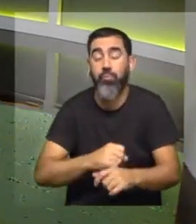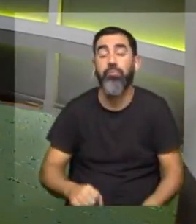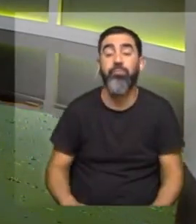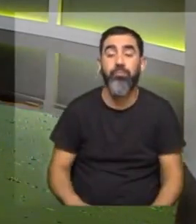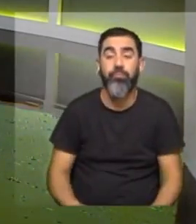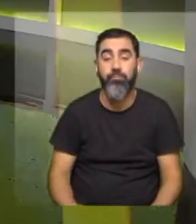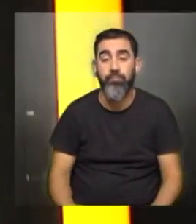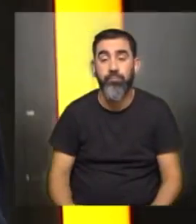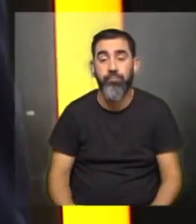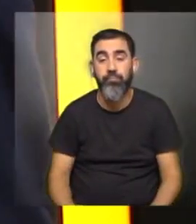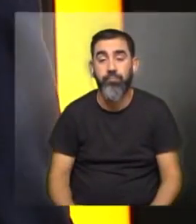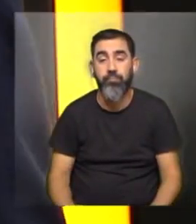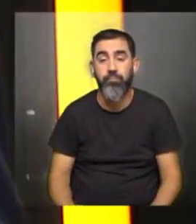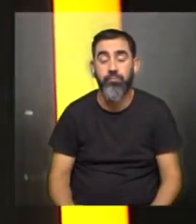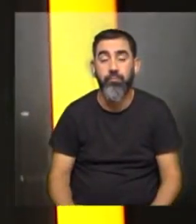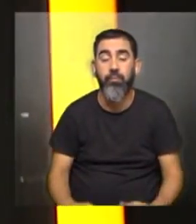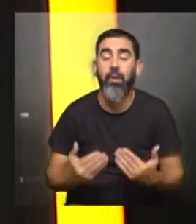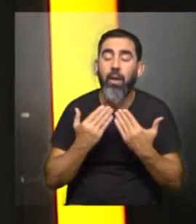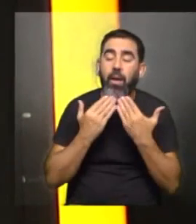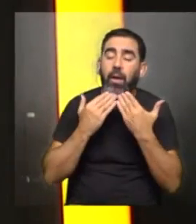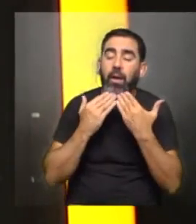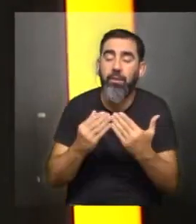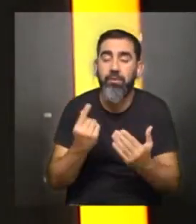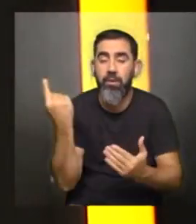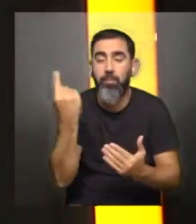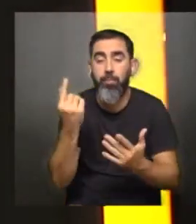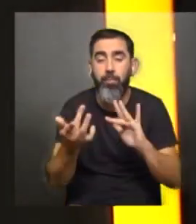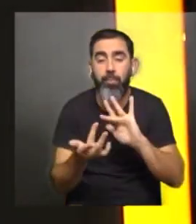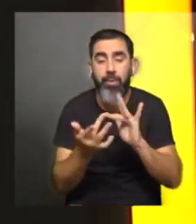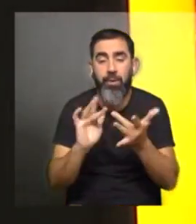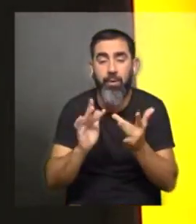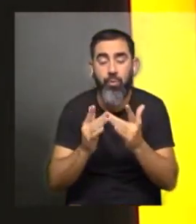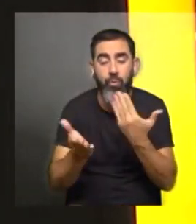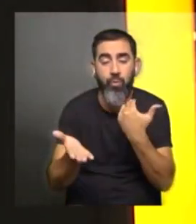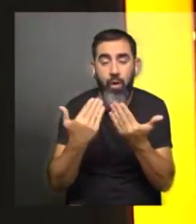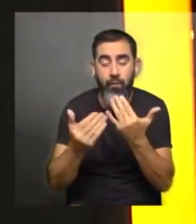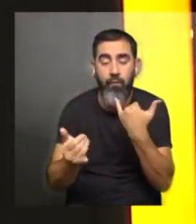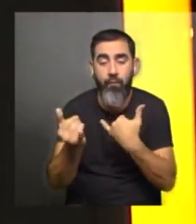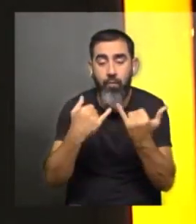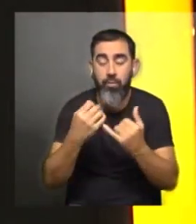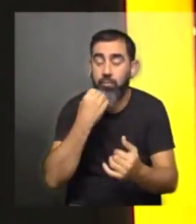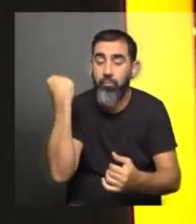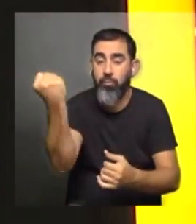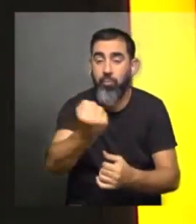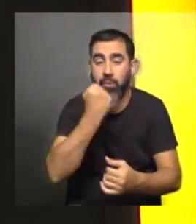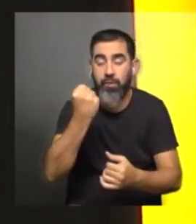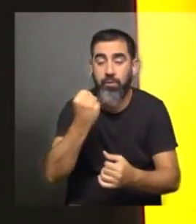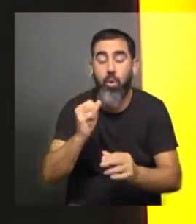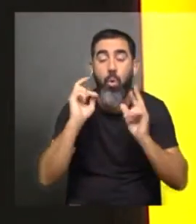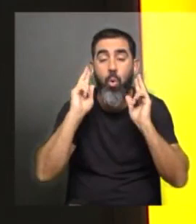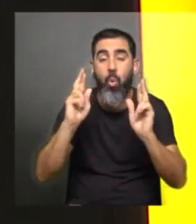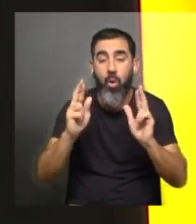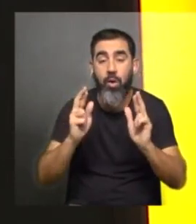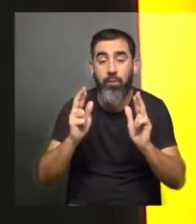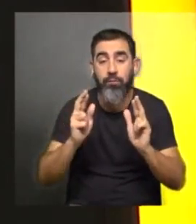incorrecta. Doctor Edgardo Sandoya, le agradecemos muchísimo esta conversación, la información ha sido realmente valiosa y bueno, ojalá que a